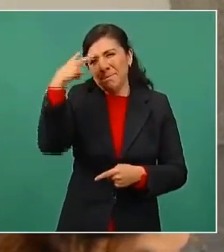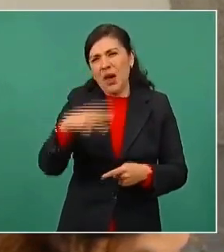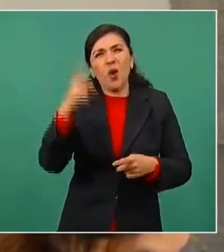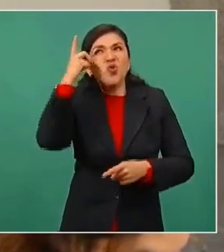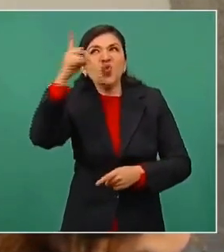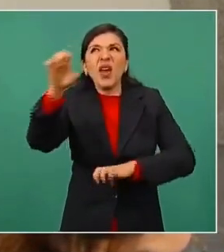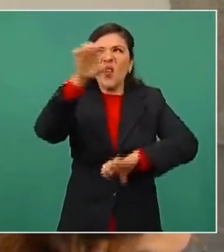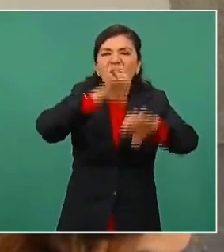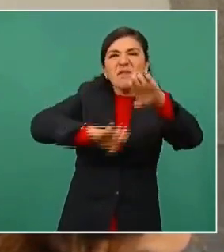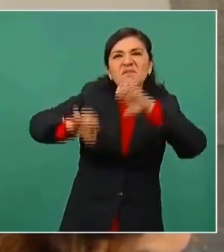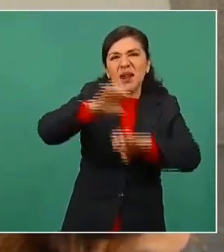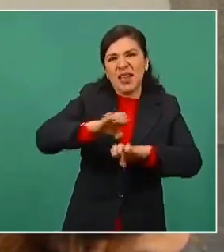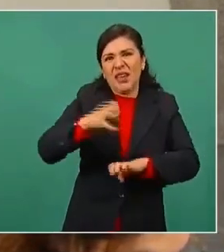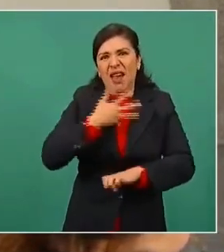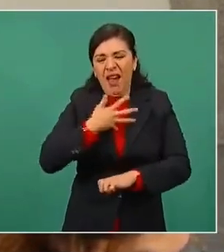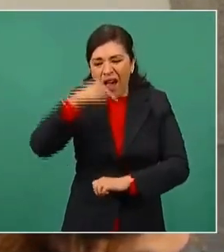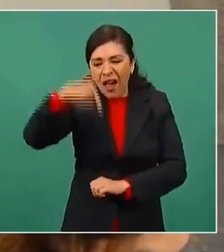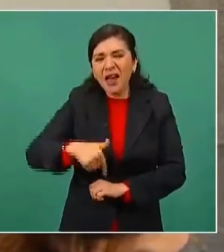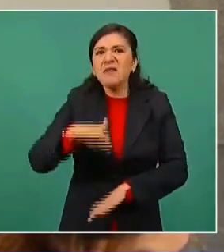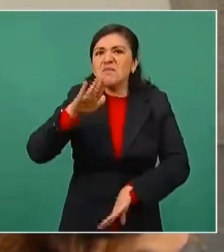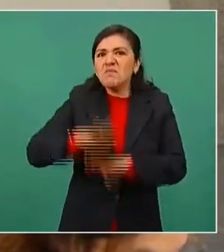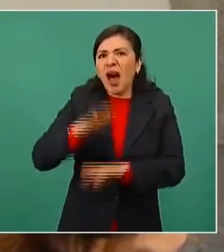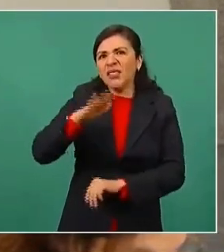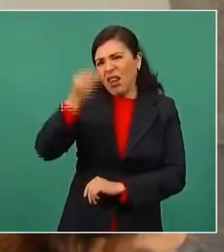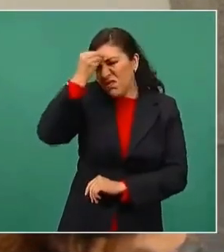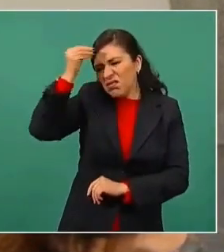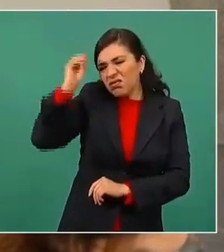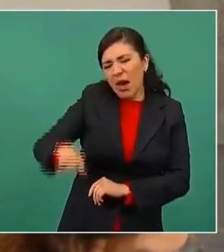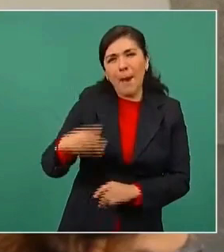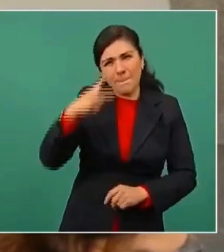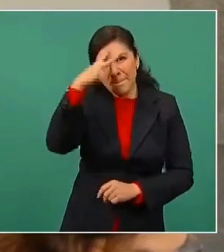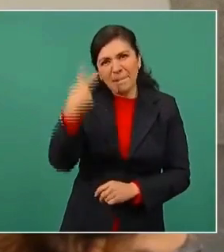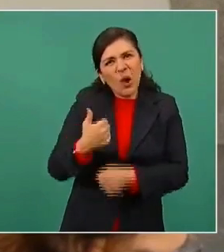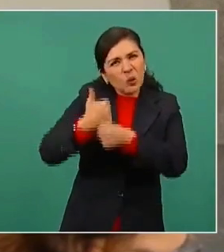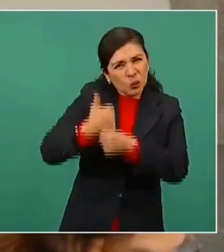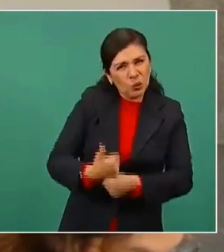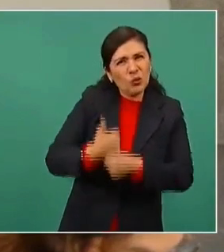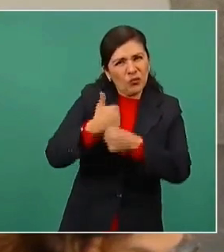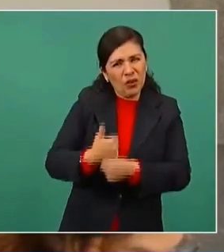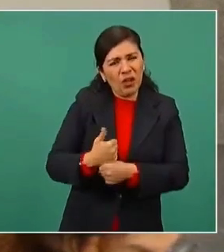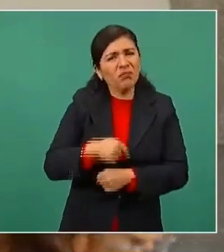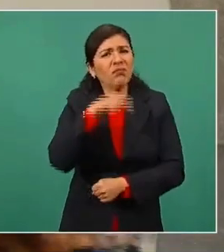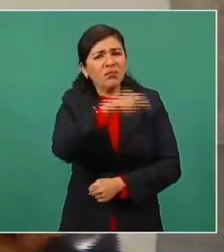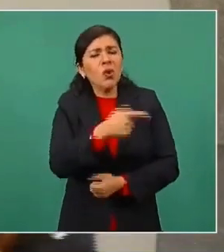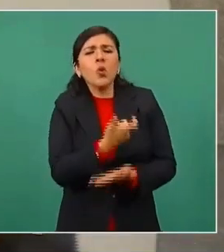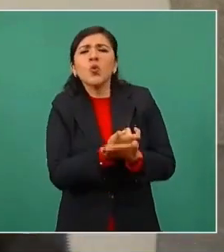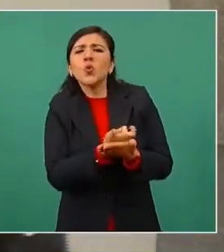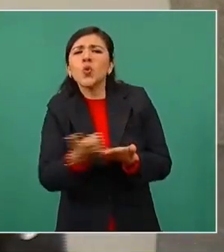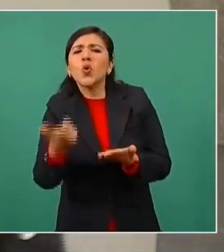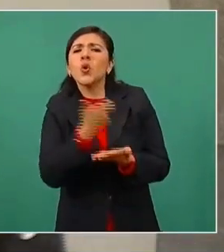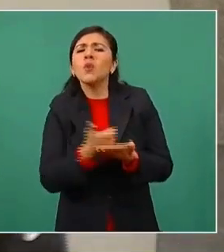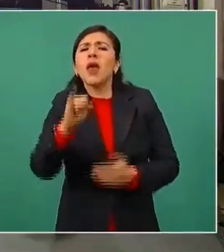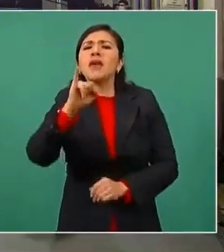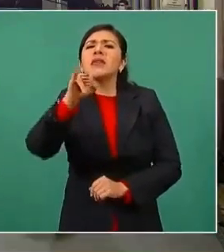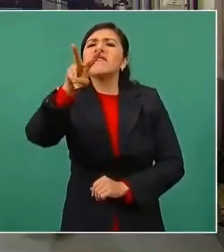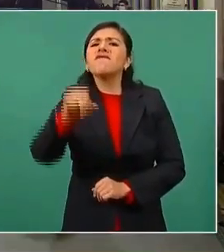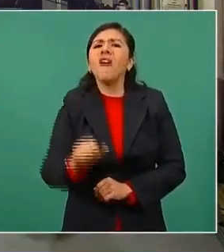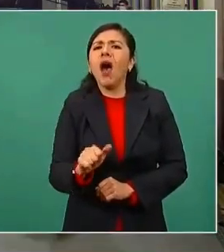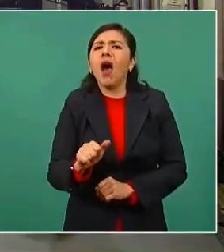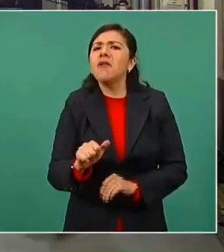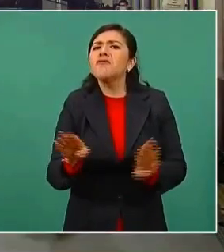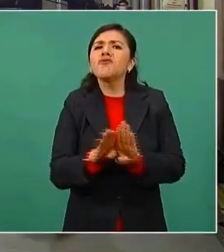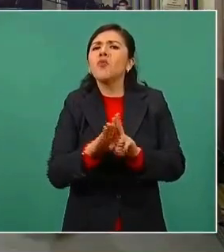pretendiendo lastimar a México, cobran el IVA de manera automática cuando se pagan los productos que